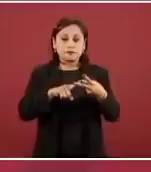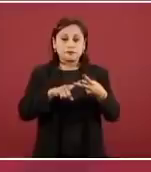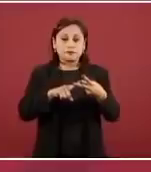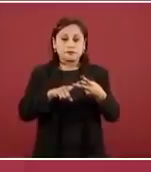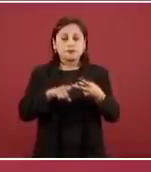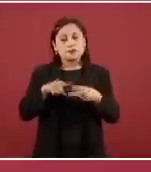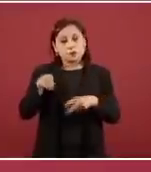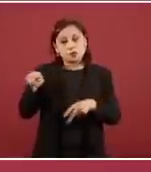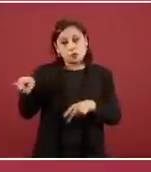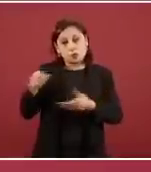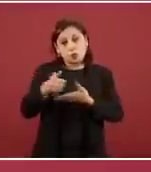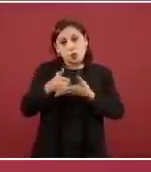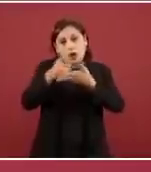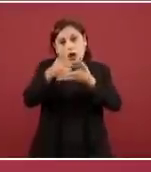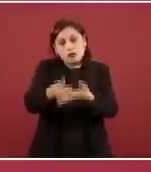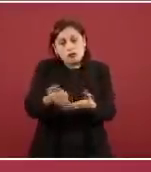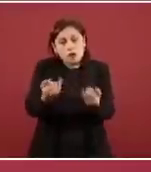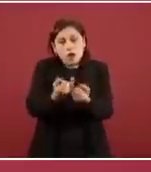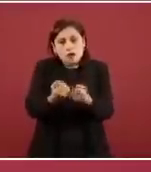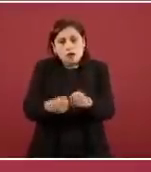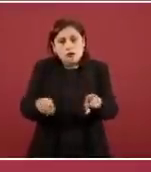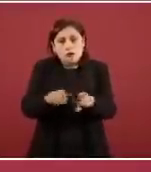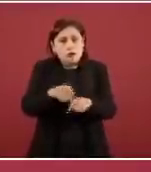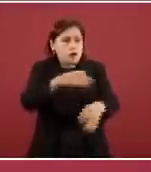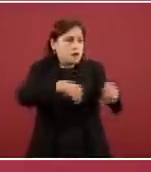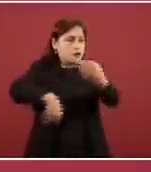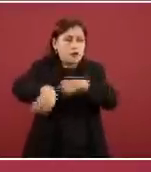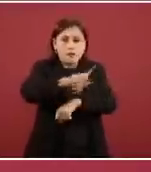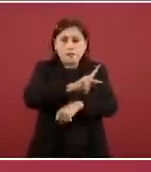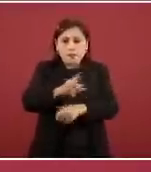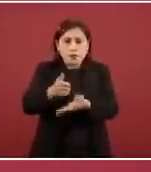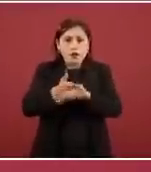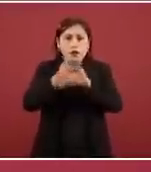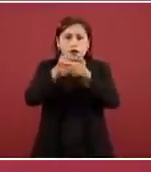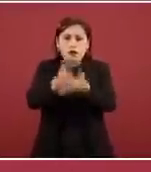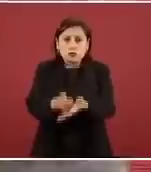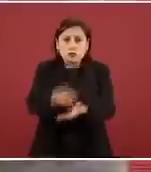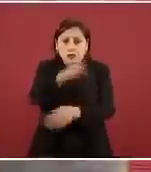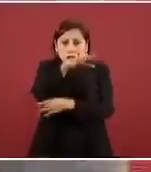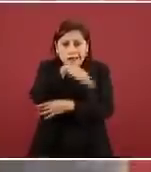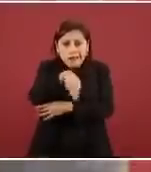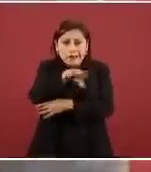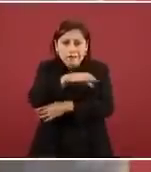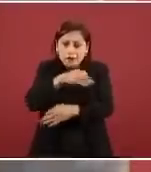ayudando, como todos, a que empujemos al elefante.